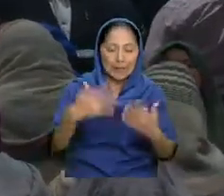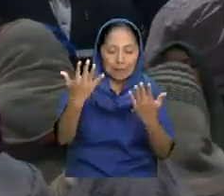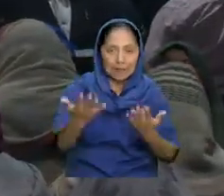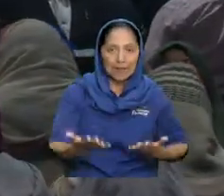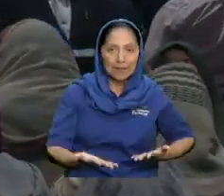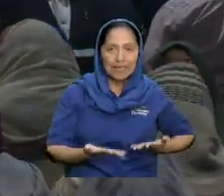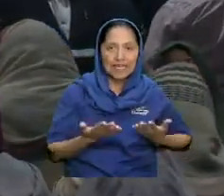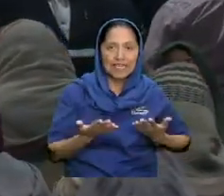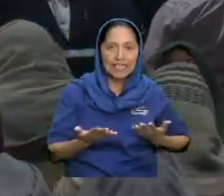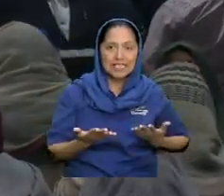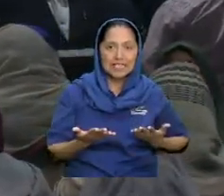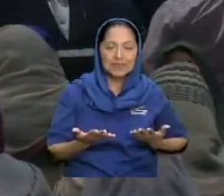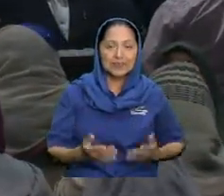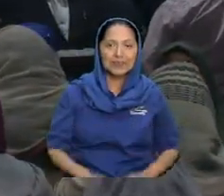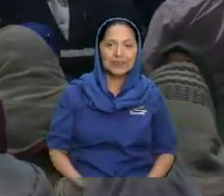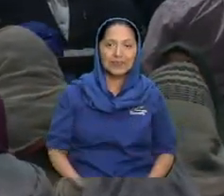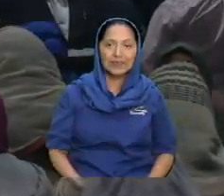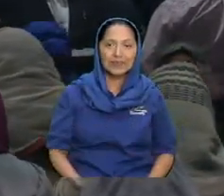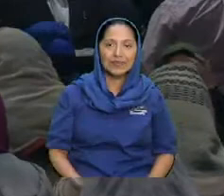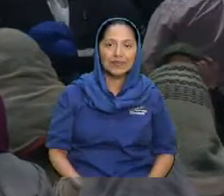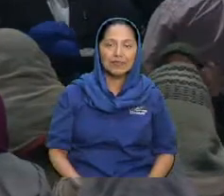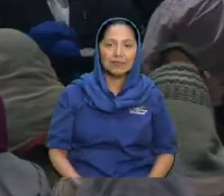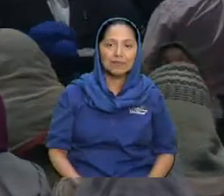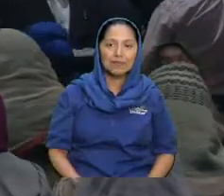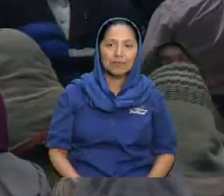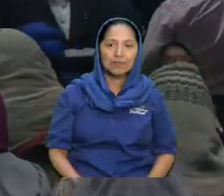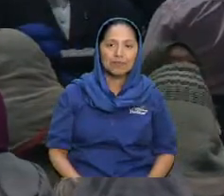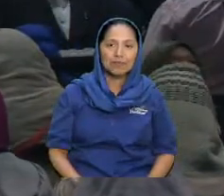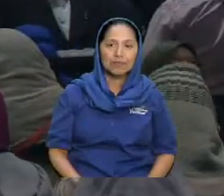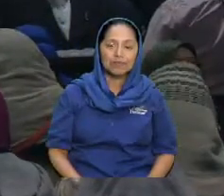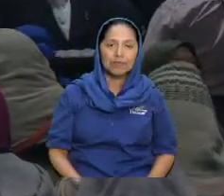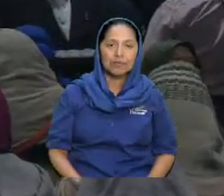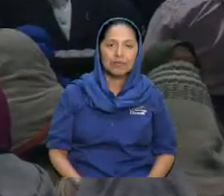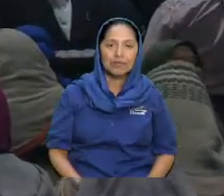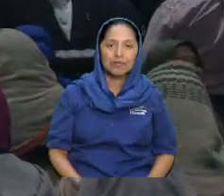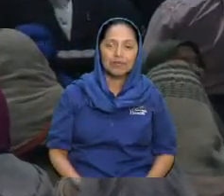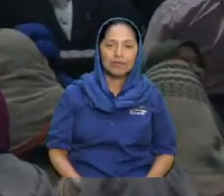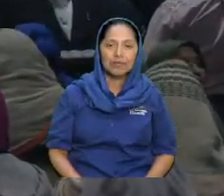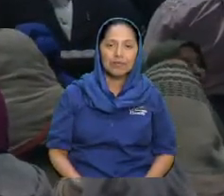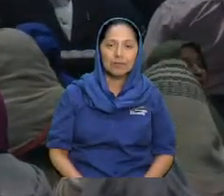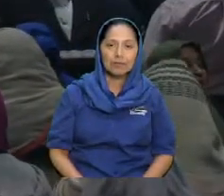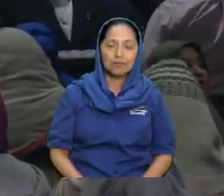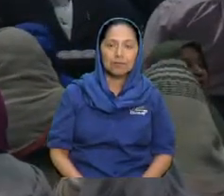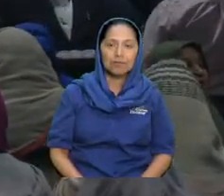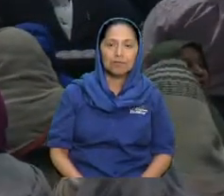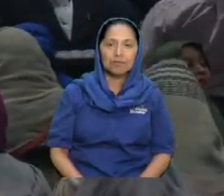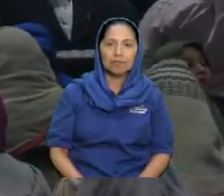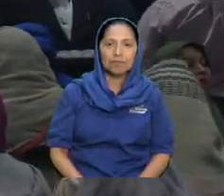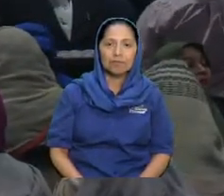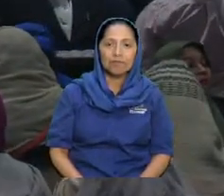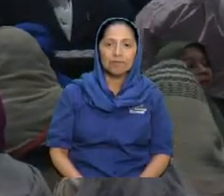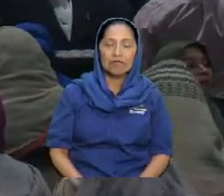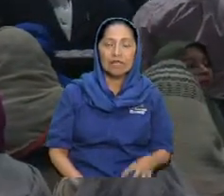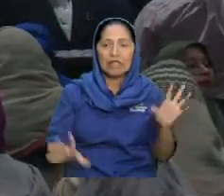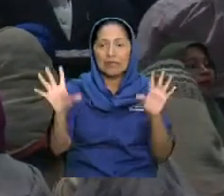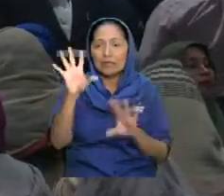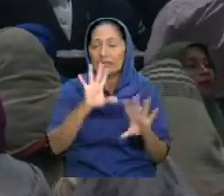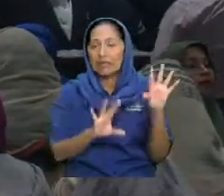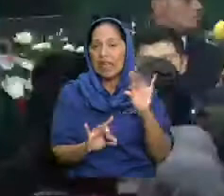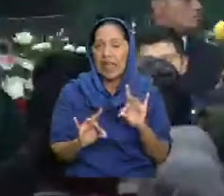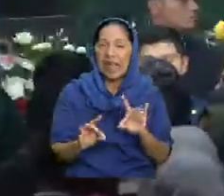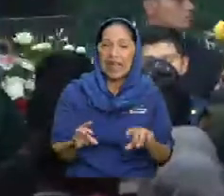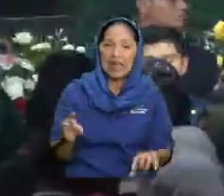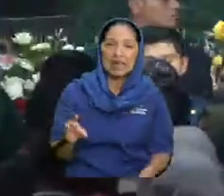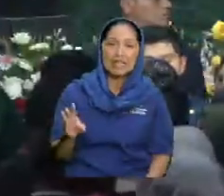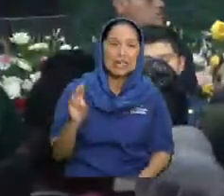tanta definición y presteza lo ha hecho mi hermana, porque eso nos ayuda incluso en el tiempo, ¿verdad? Si hay alguien más que va a aceptar a